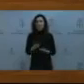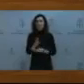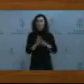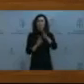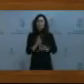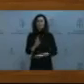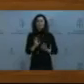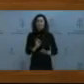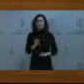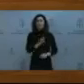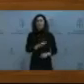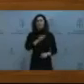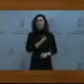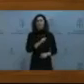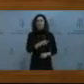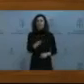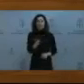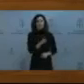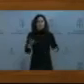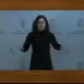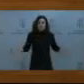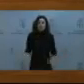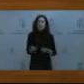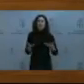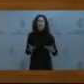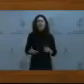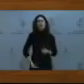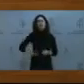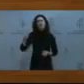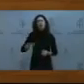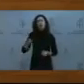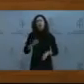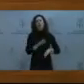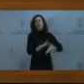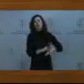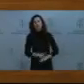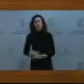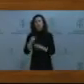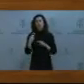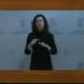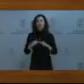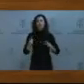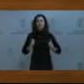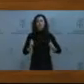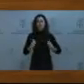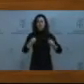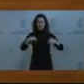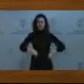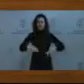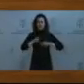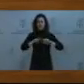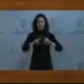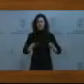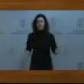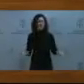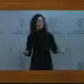de vital importancia para orientar las políticas de vivienda en el Principado de Asturias? Y verán, ¿creen ustedes que